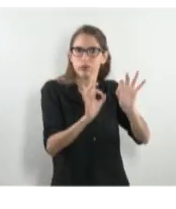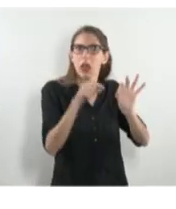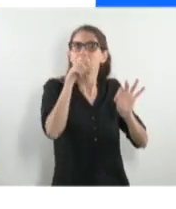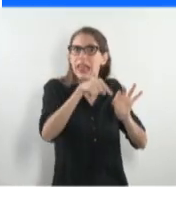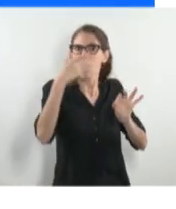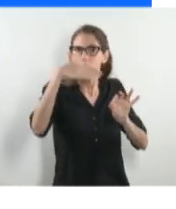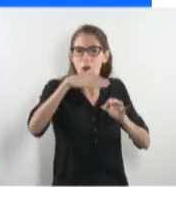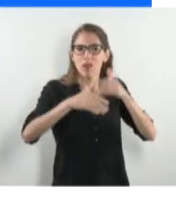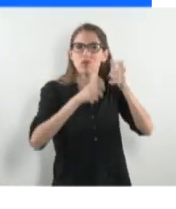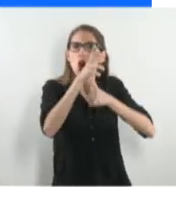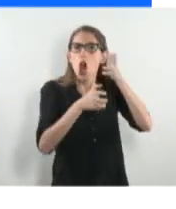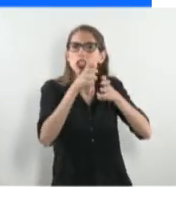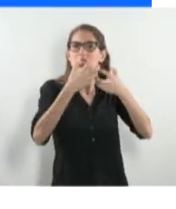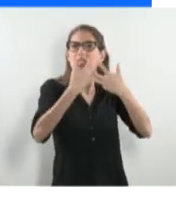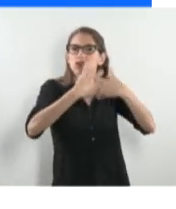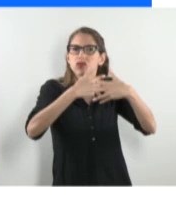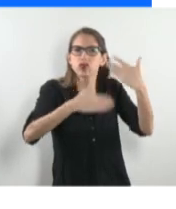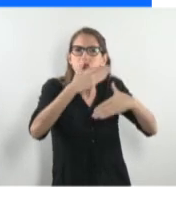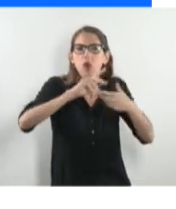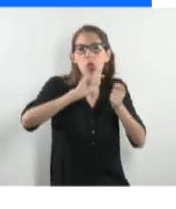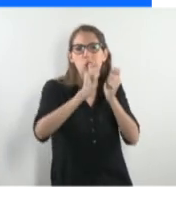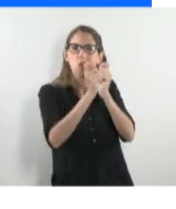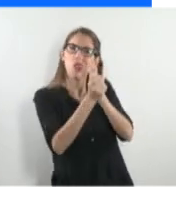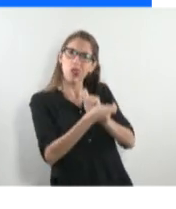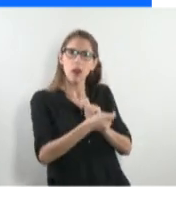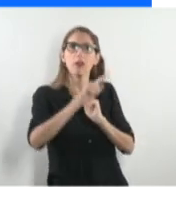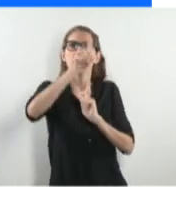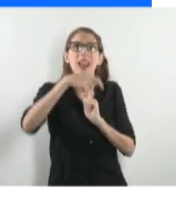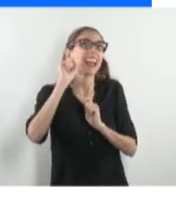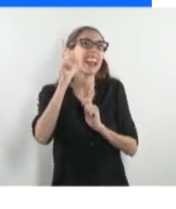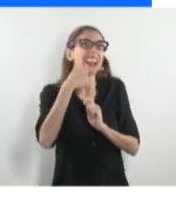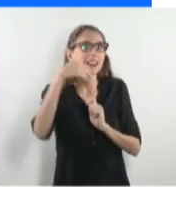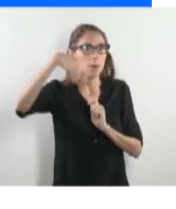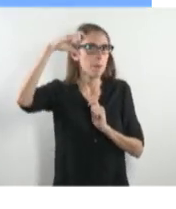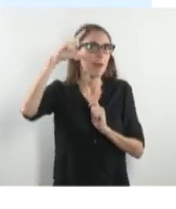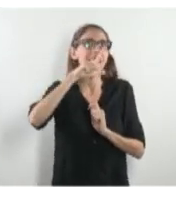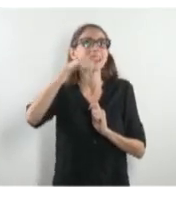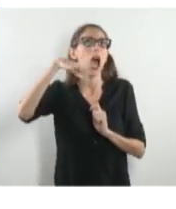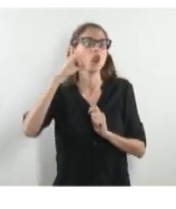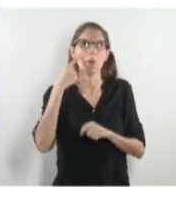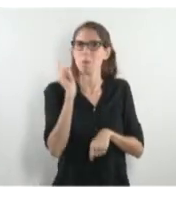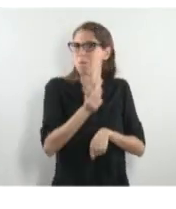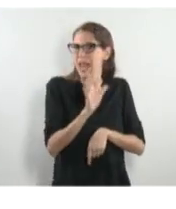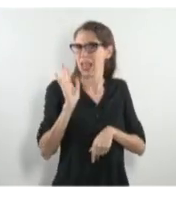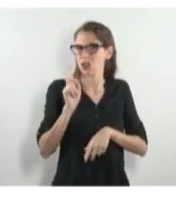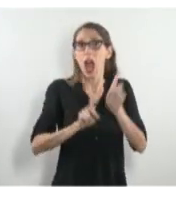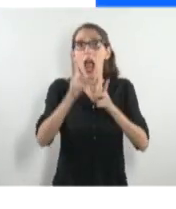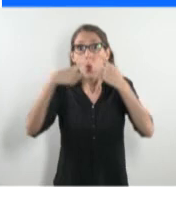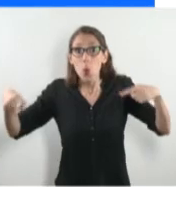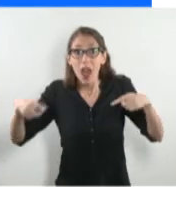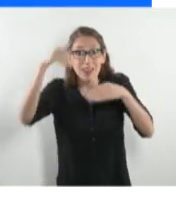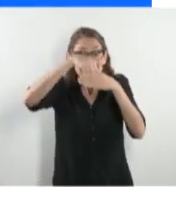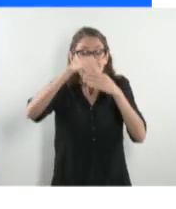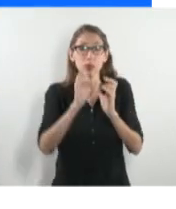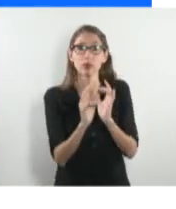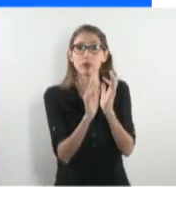descomposición, un gas muy peligroso que se denomina metano. Hay materiales que tienen que son altamente intensivos en